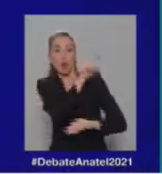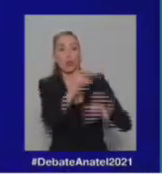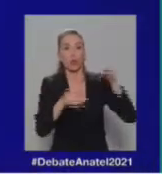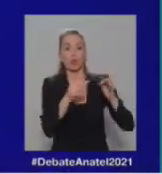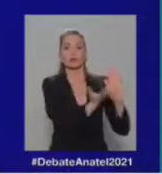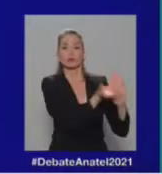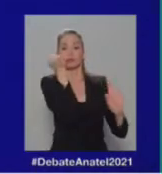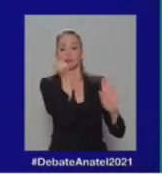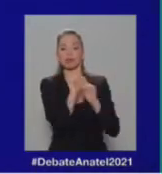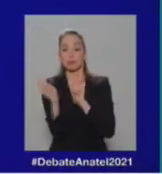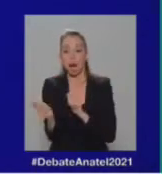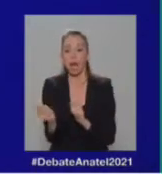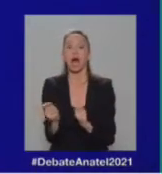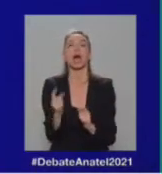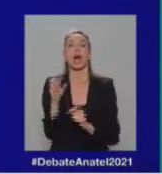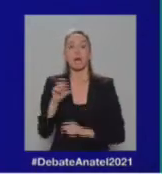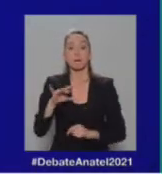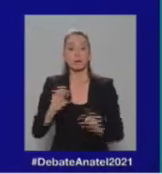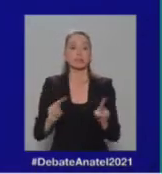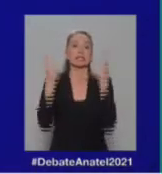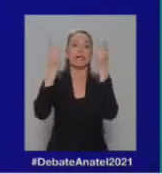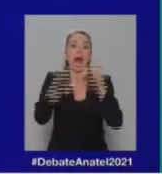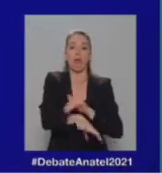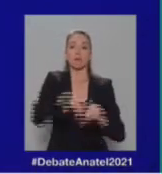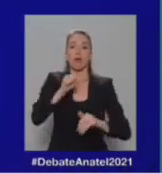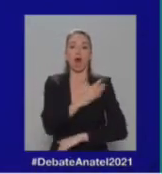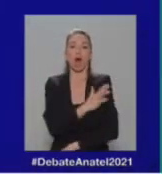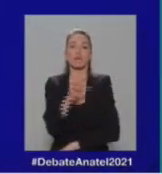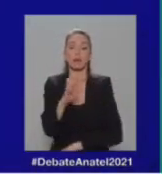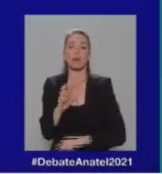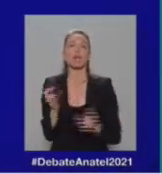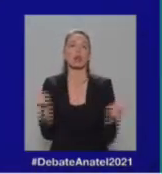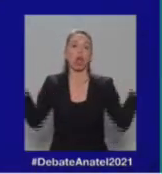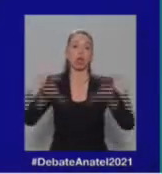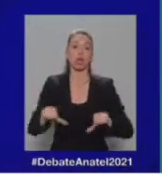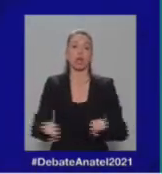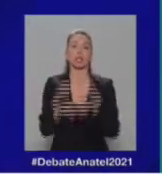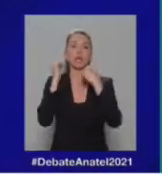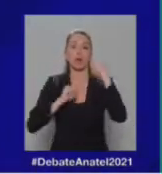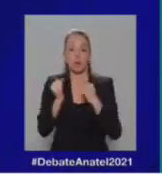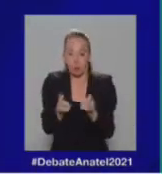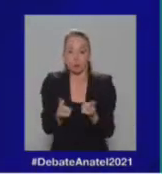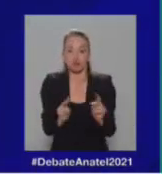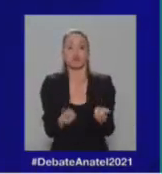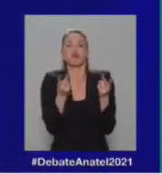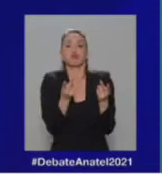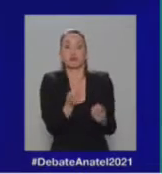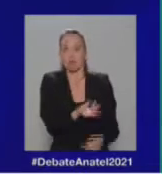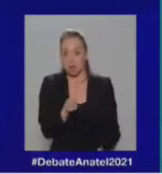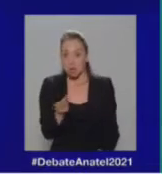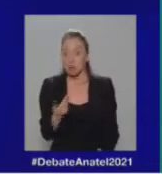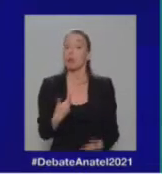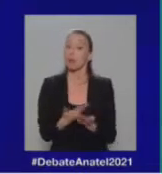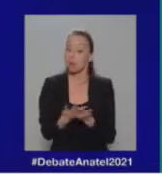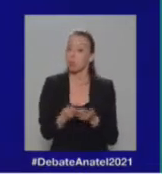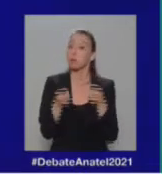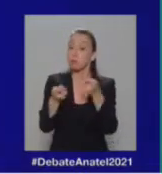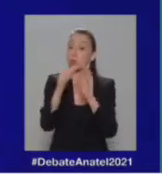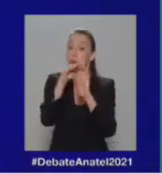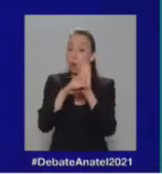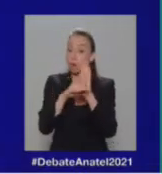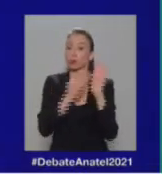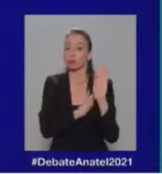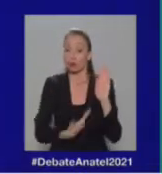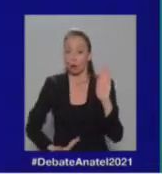No era la información que teníamos en ese momento. Es decir, las cosas cambiaron después. Sebastián Sichel, ¿qué